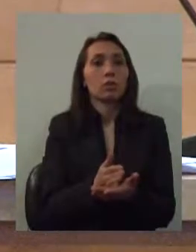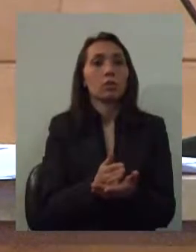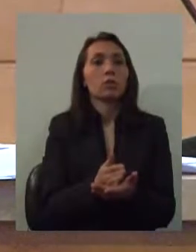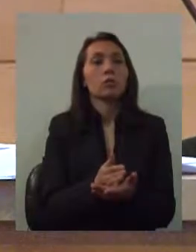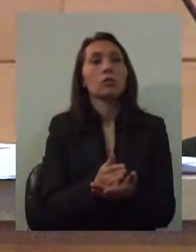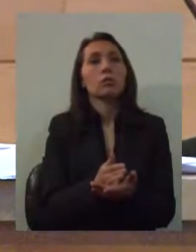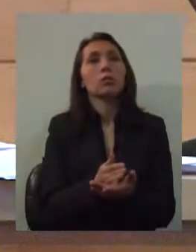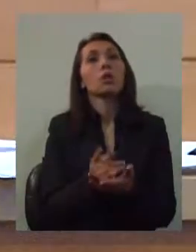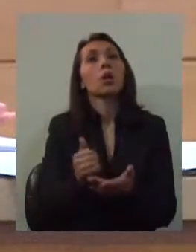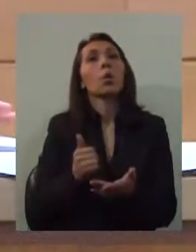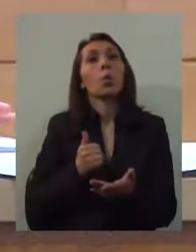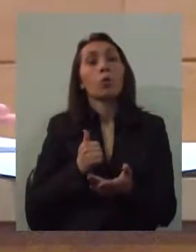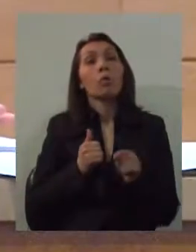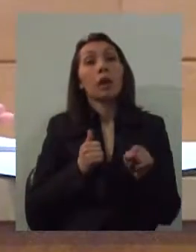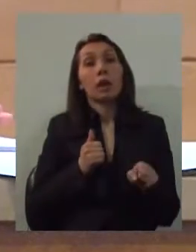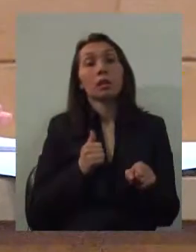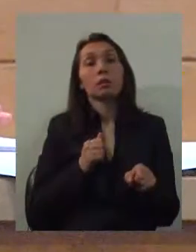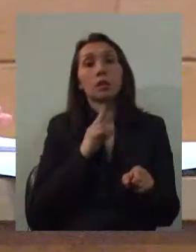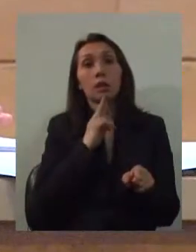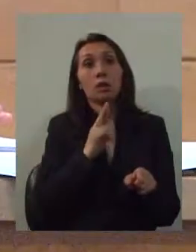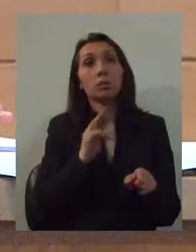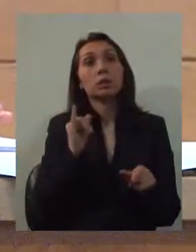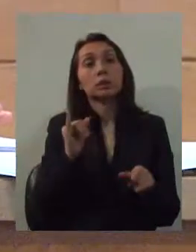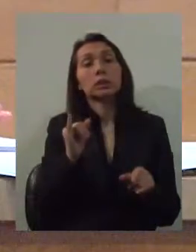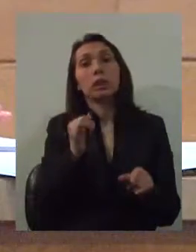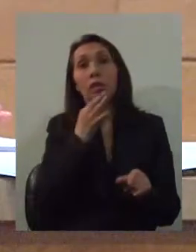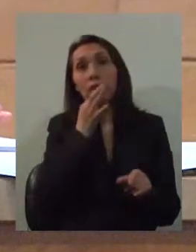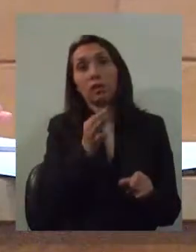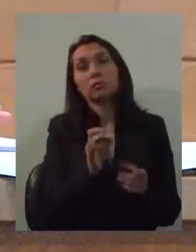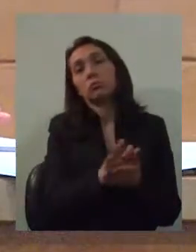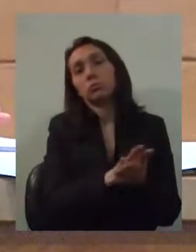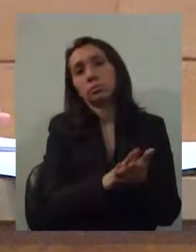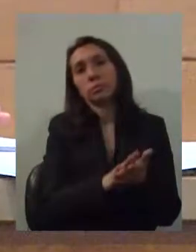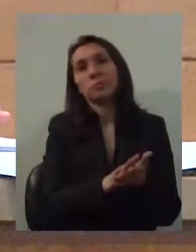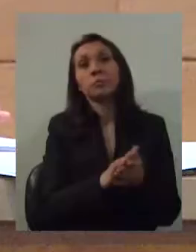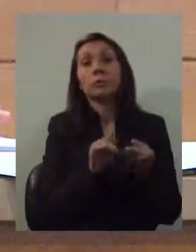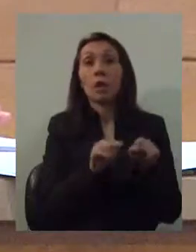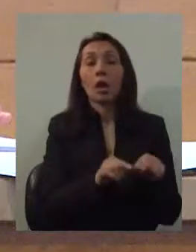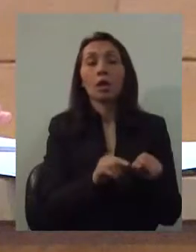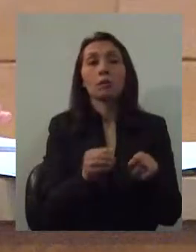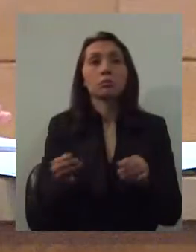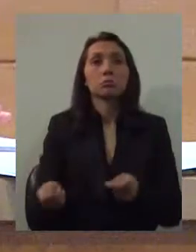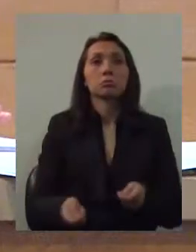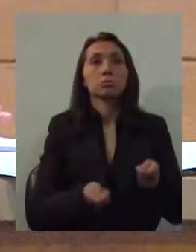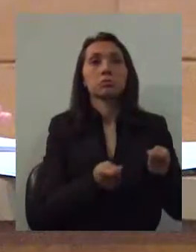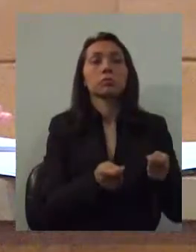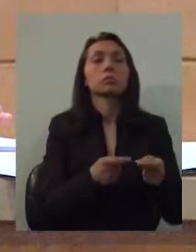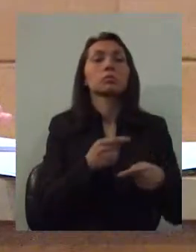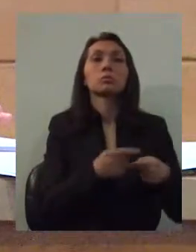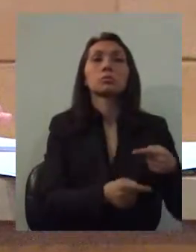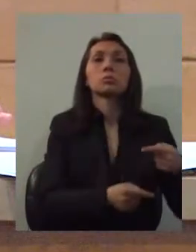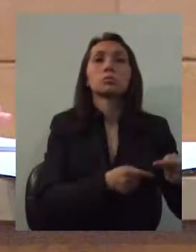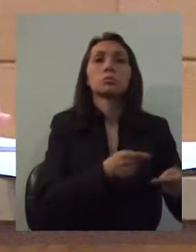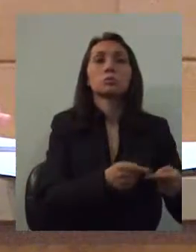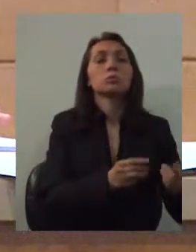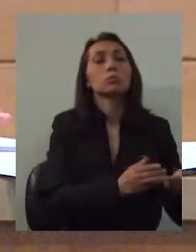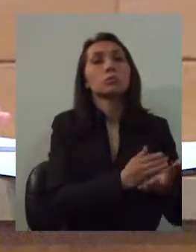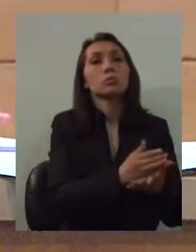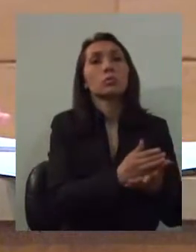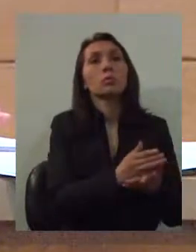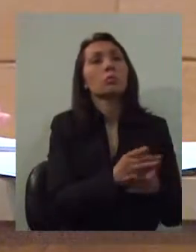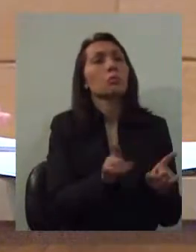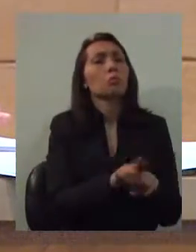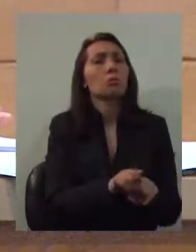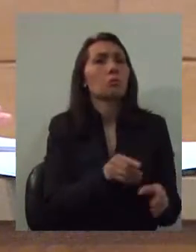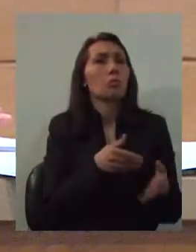habría tenido que cumplir ese fallo si él hubiese dictado la sentencia. Y ahí se va a seguir un procedimiento de ejecución común